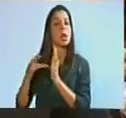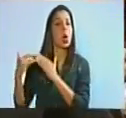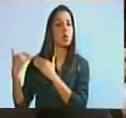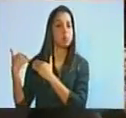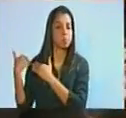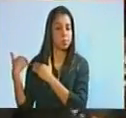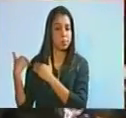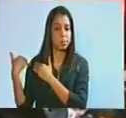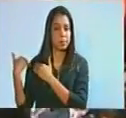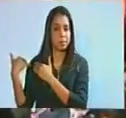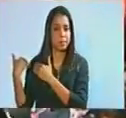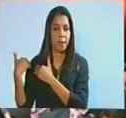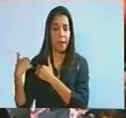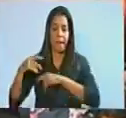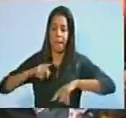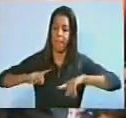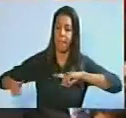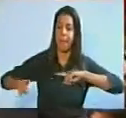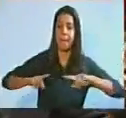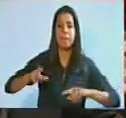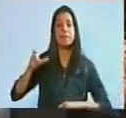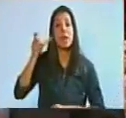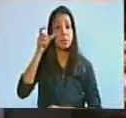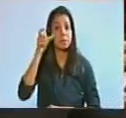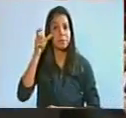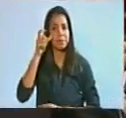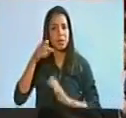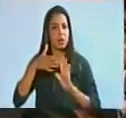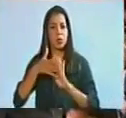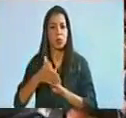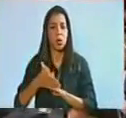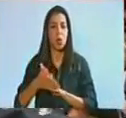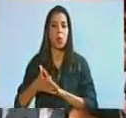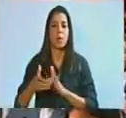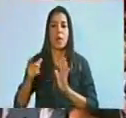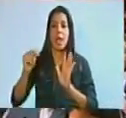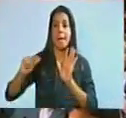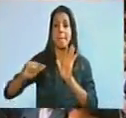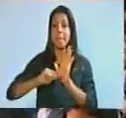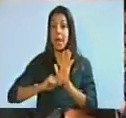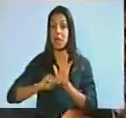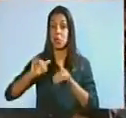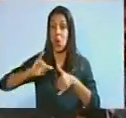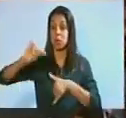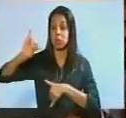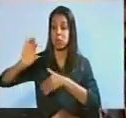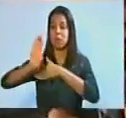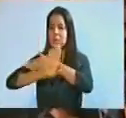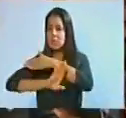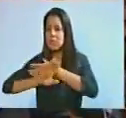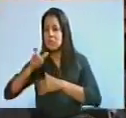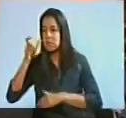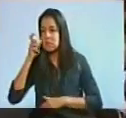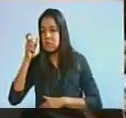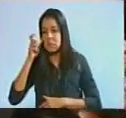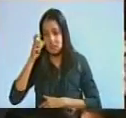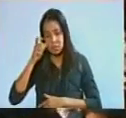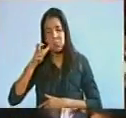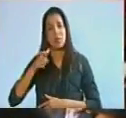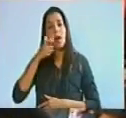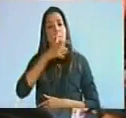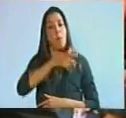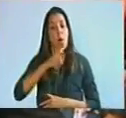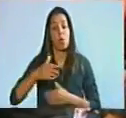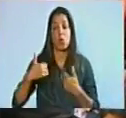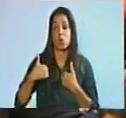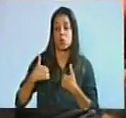cargo del órgano rector en materia de protección a los derechos socioeconómicos de la población